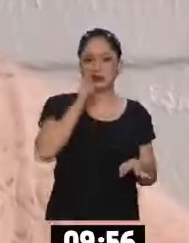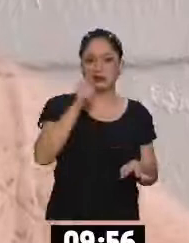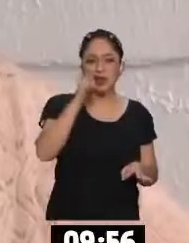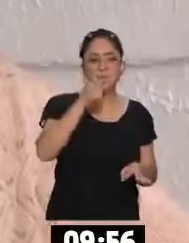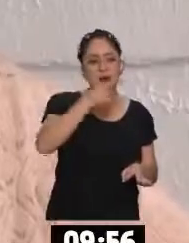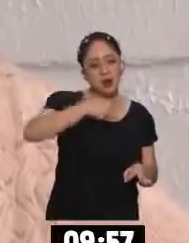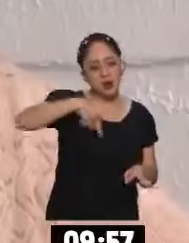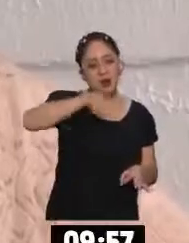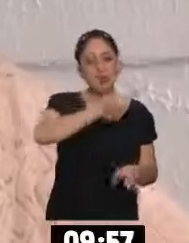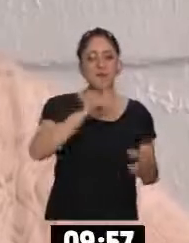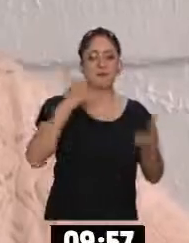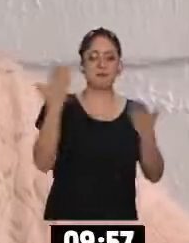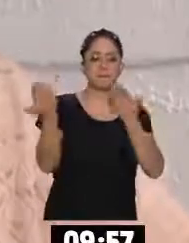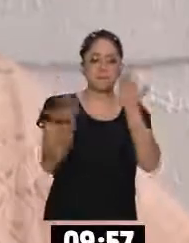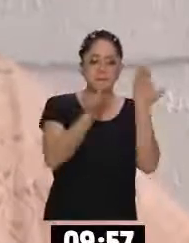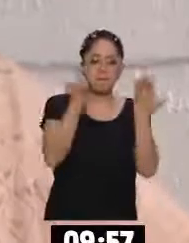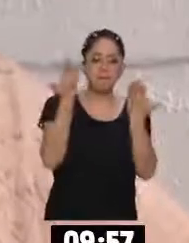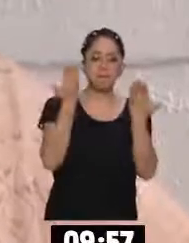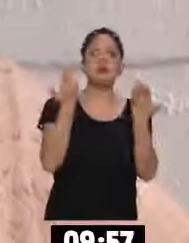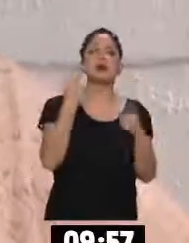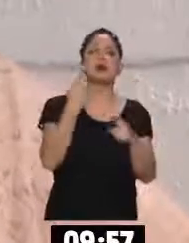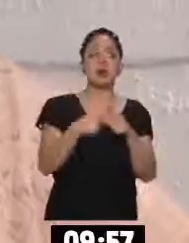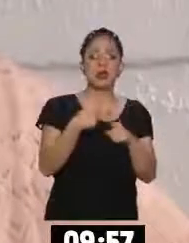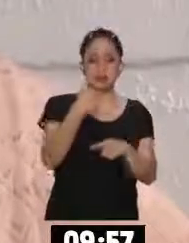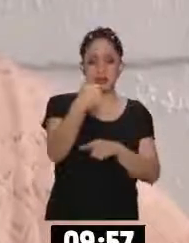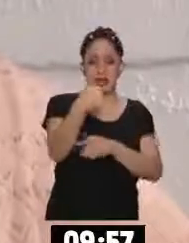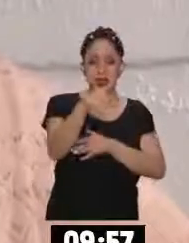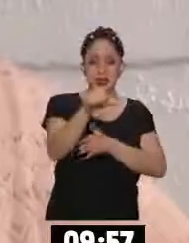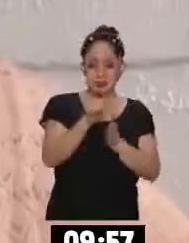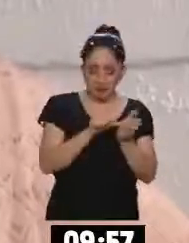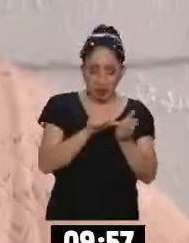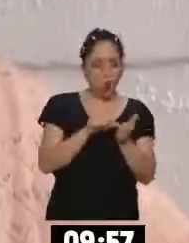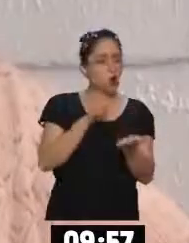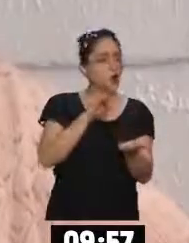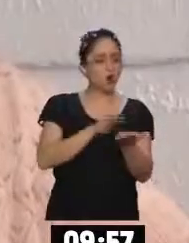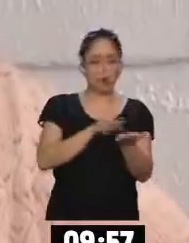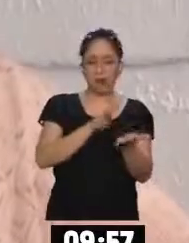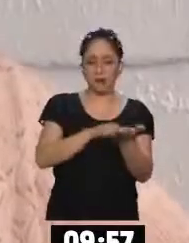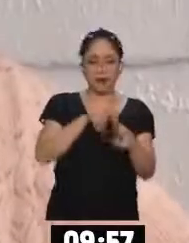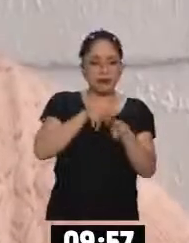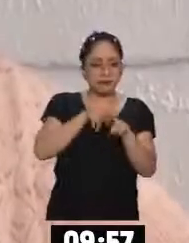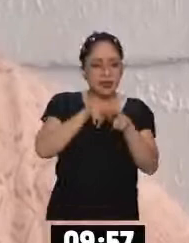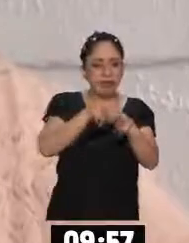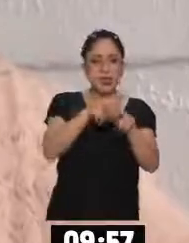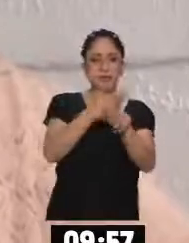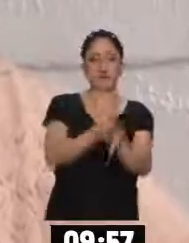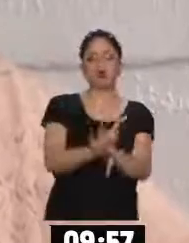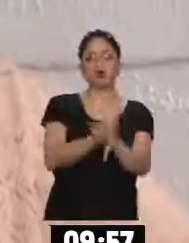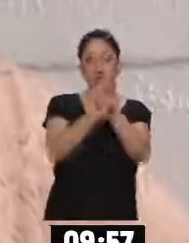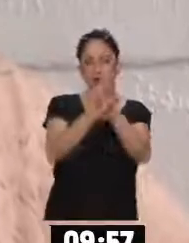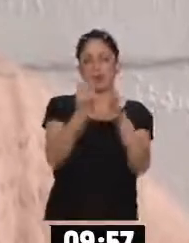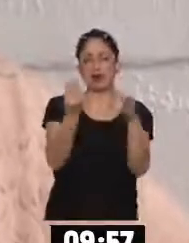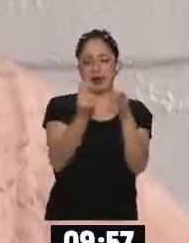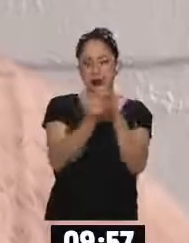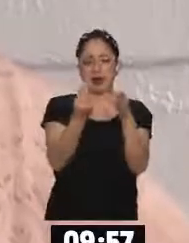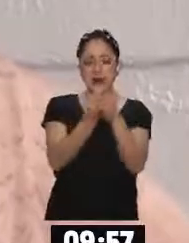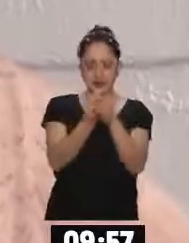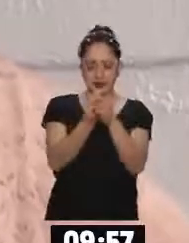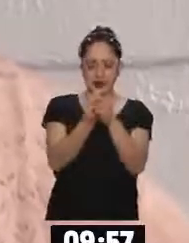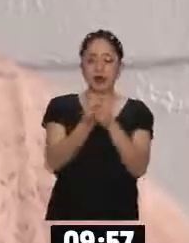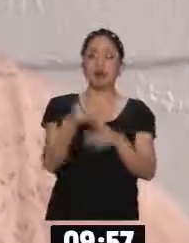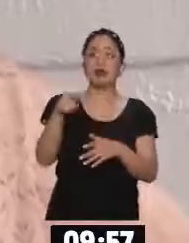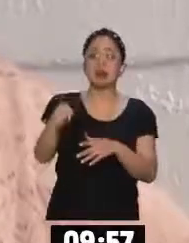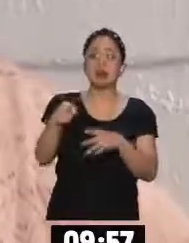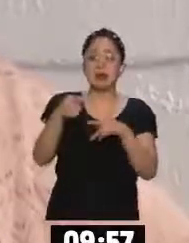los profesores y a los estudiantes, es que este semestre seguíamos así en un proceso a distancia, que íbamos a empezar